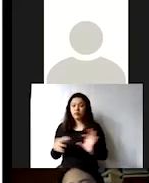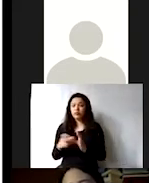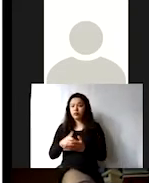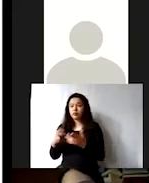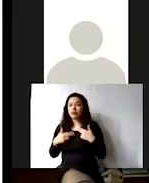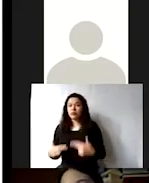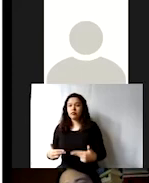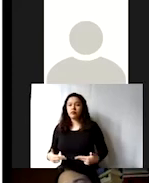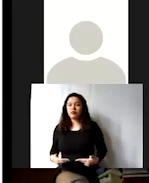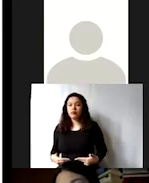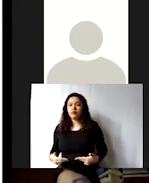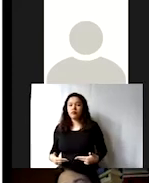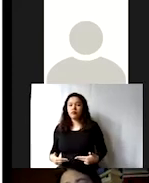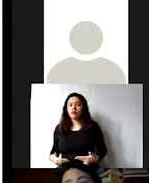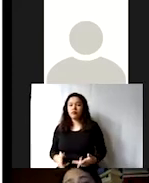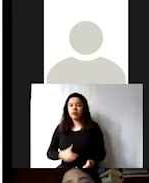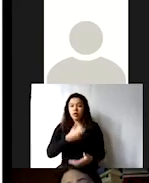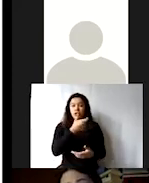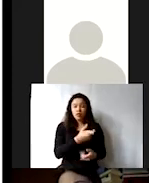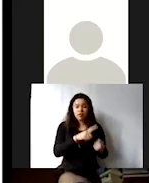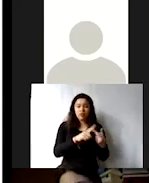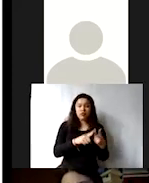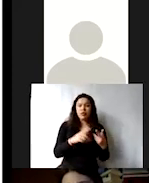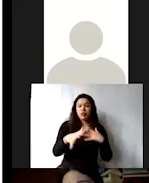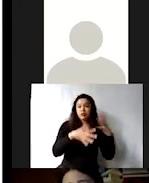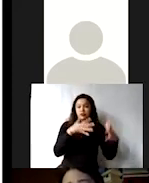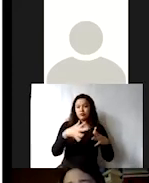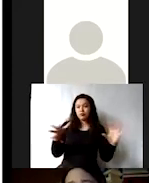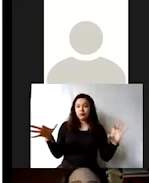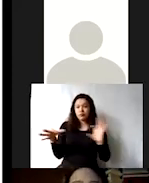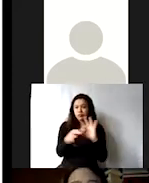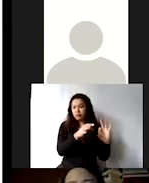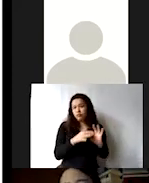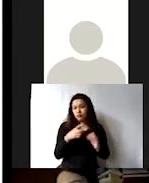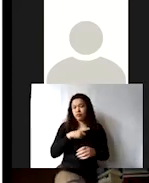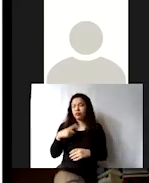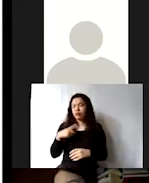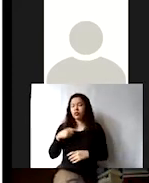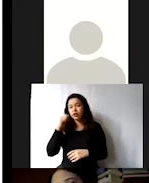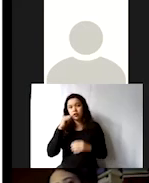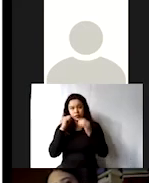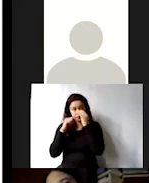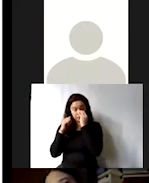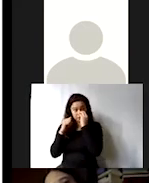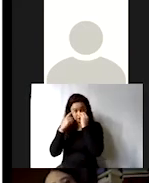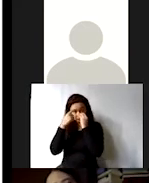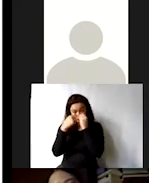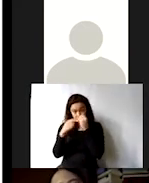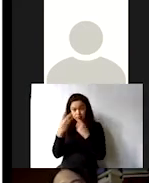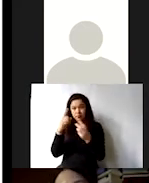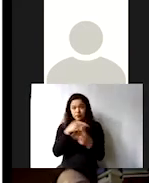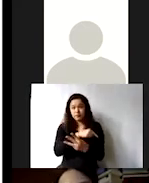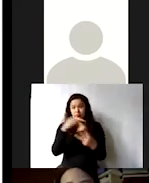estén desapegados ni de la economía ni del medio ambiente. Entonces, siempre tratando de tomar estos 3 pilares